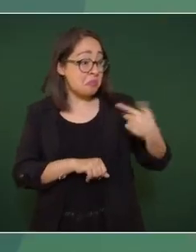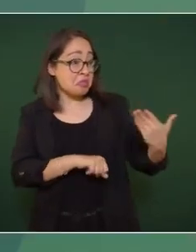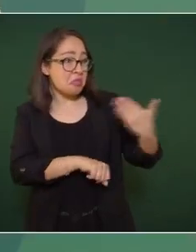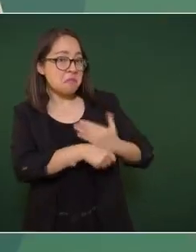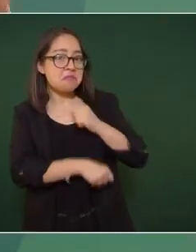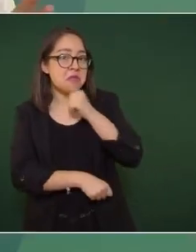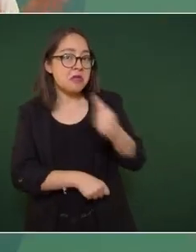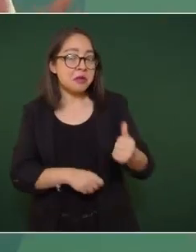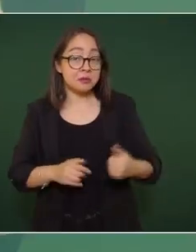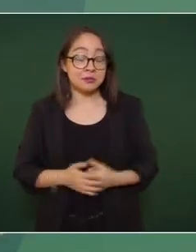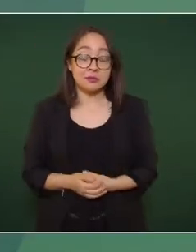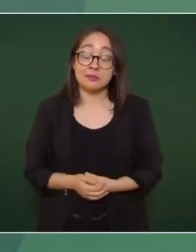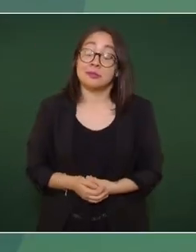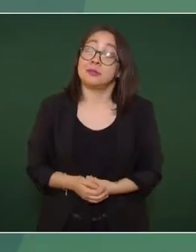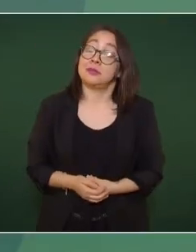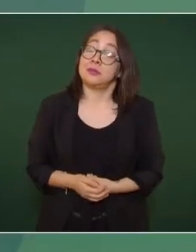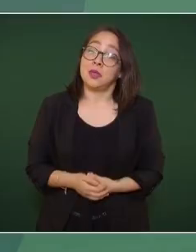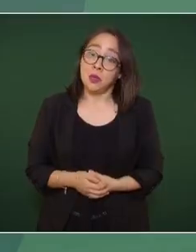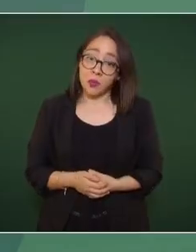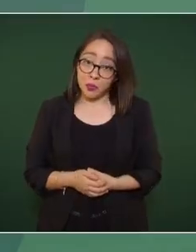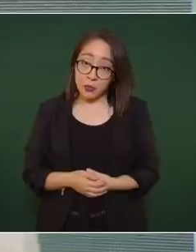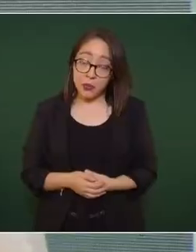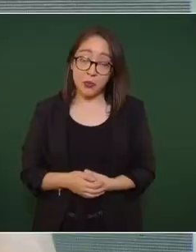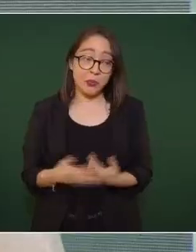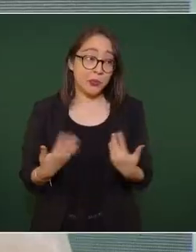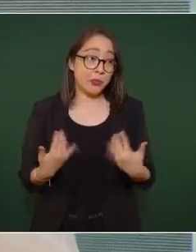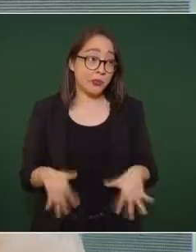Fíjense lo tendencioso